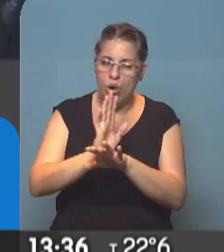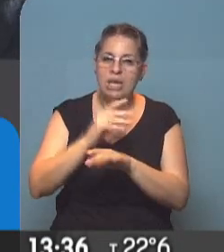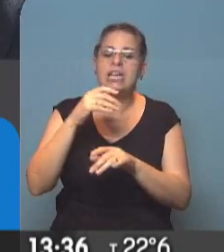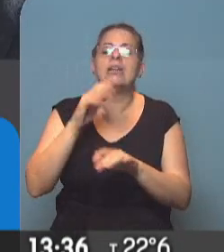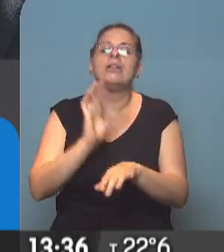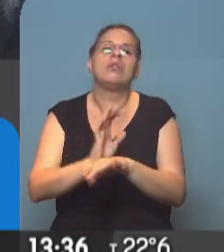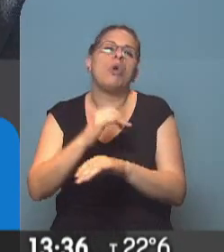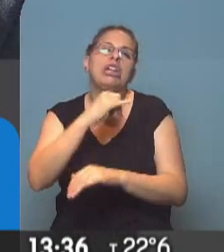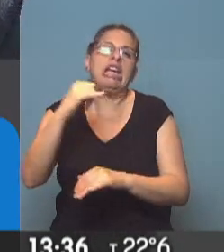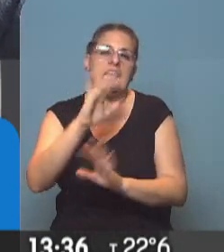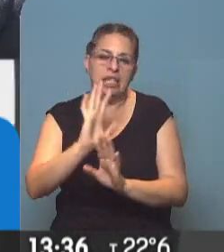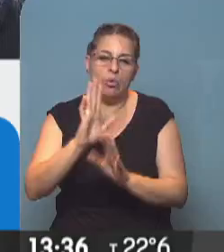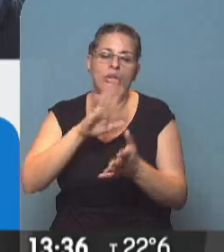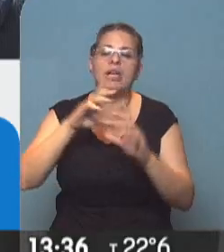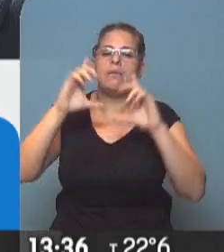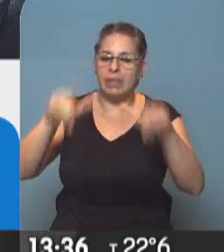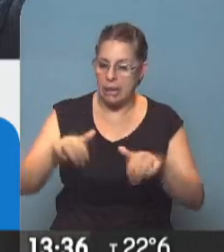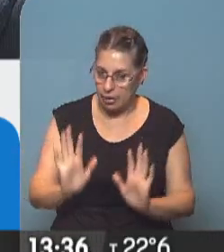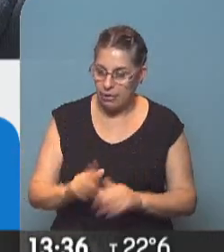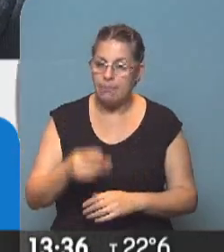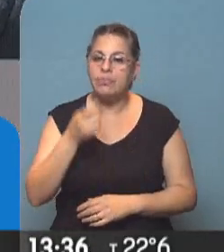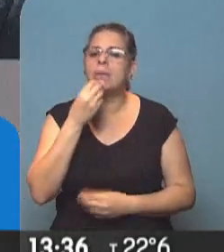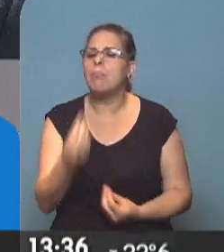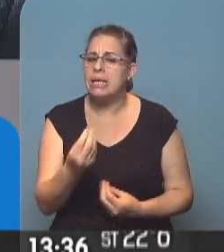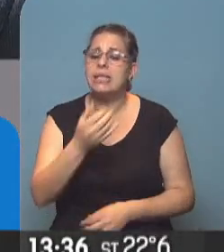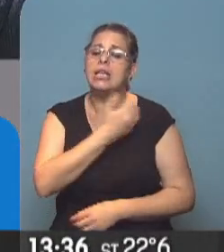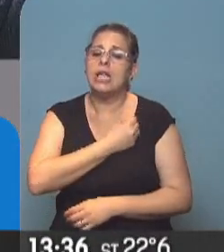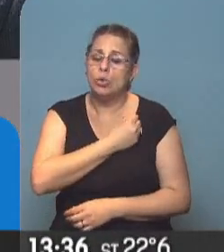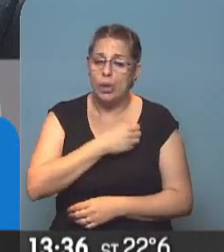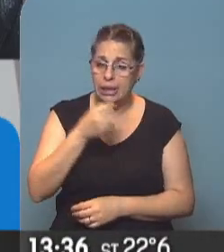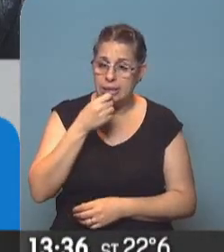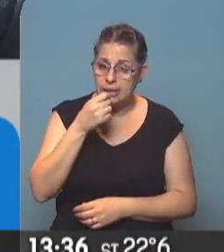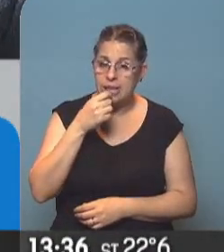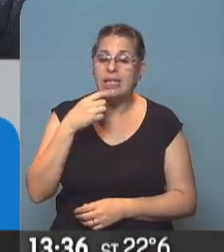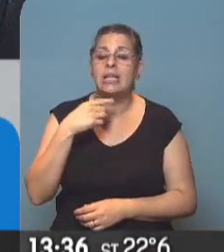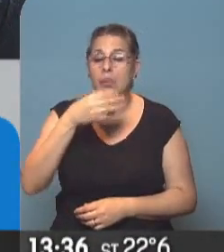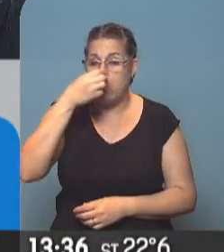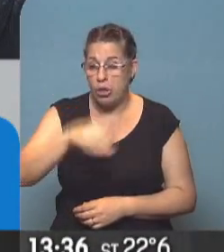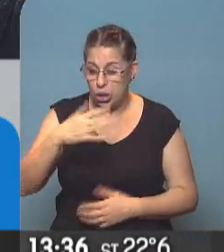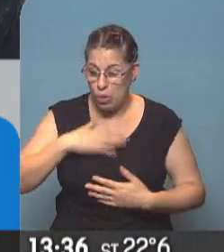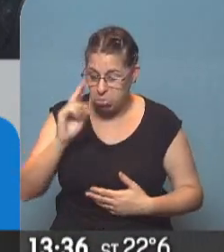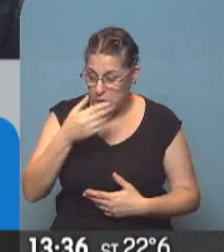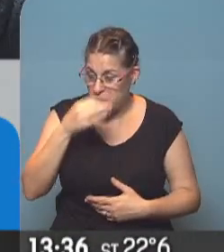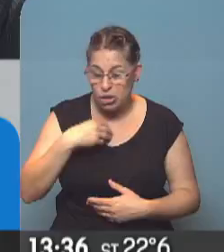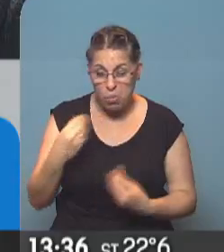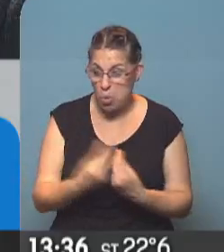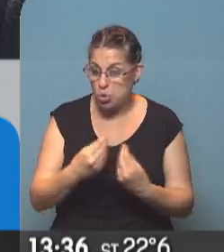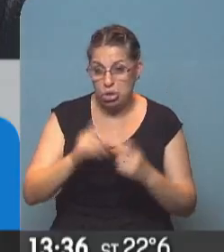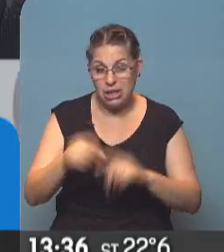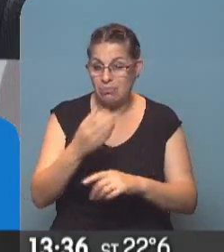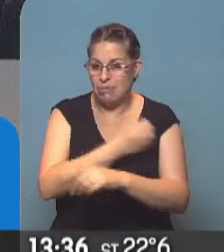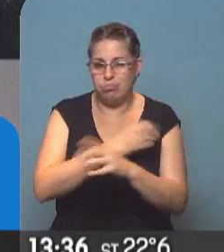negativo. ¿Qué pasa con los tatuajes? Los tatuajes, si el avanzado de putrefacción es muy grande, también se van a deteriorar y se